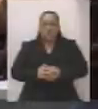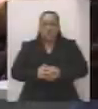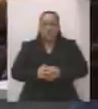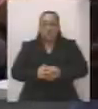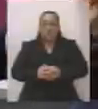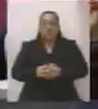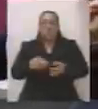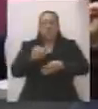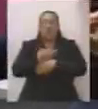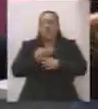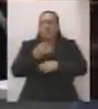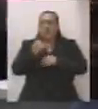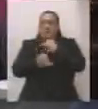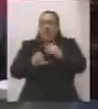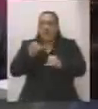la